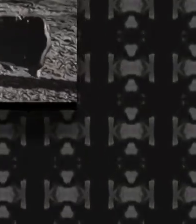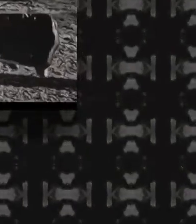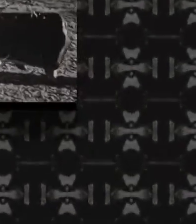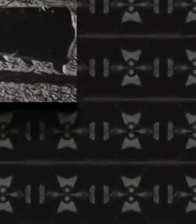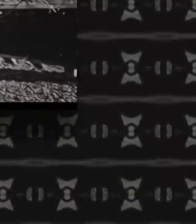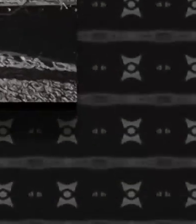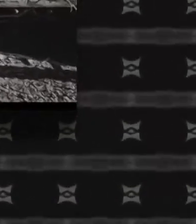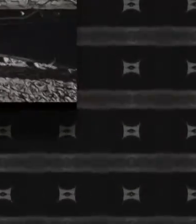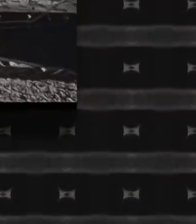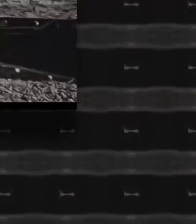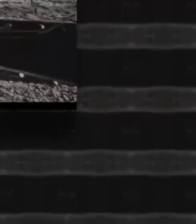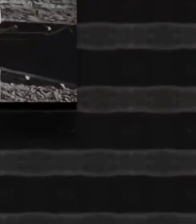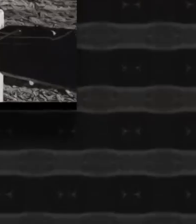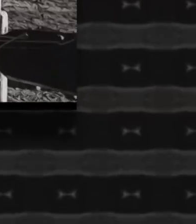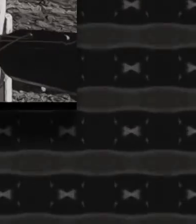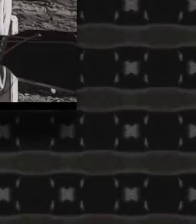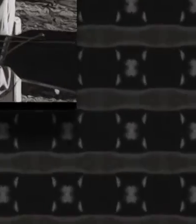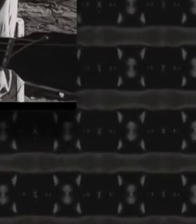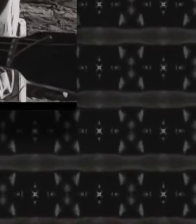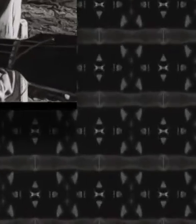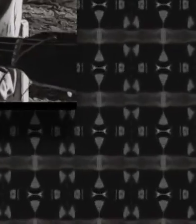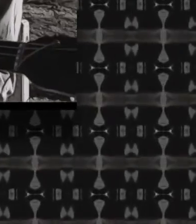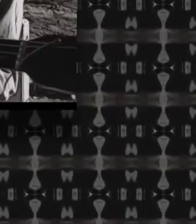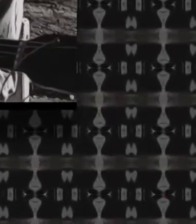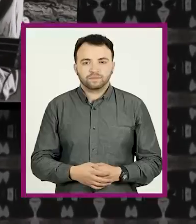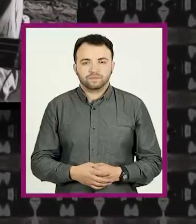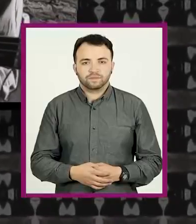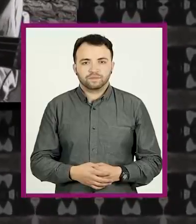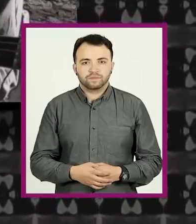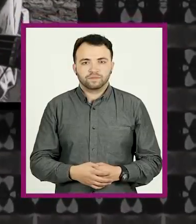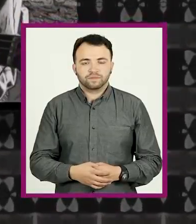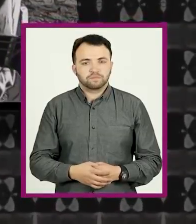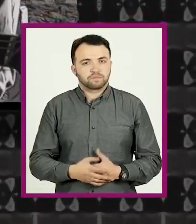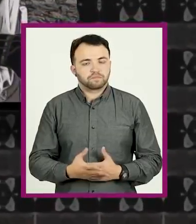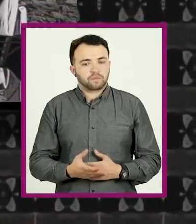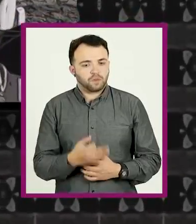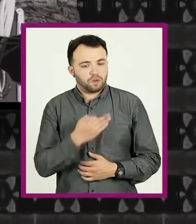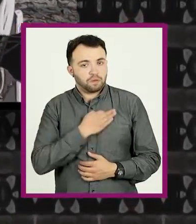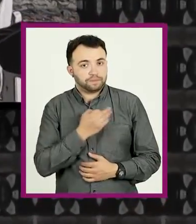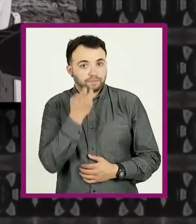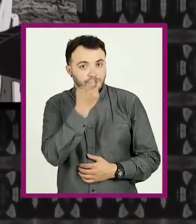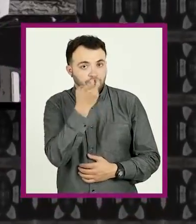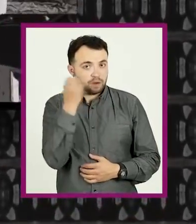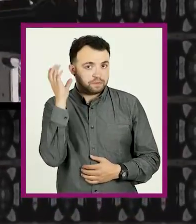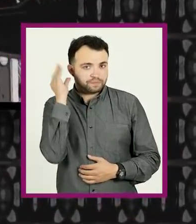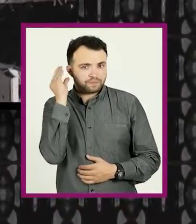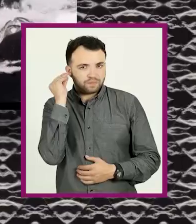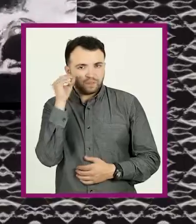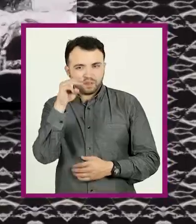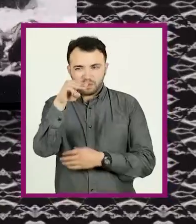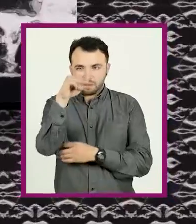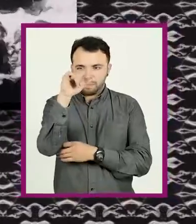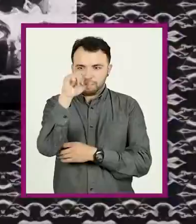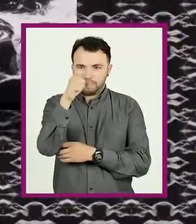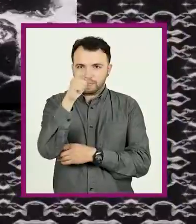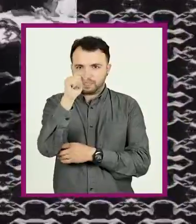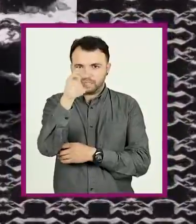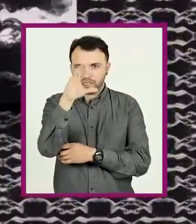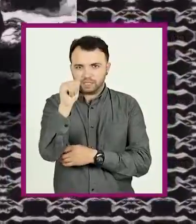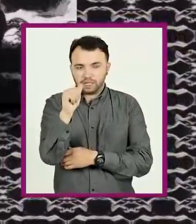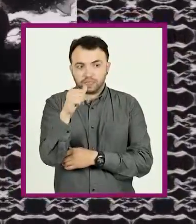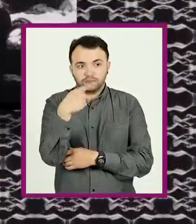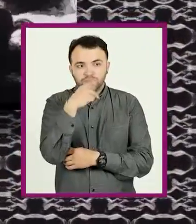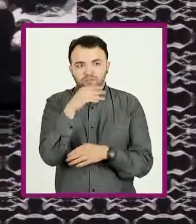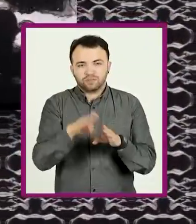soy caranero, soy un sensontle, yo soy maromero. Y bueno, esta música mixteca interpretada